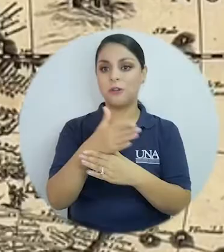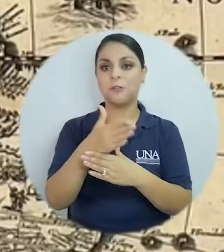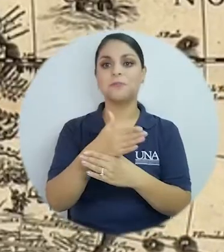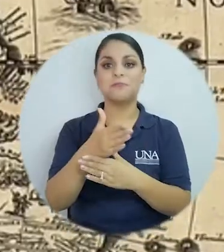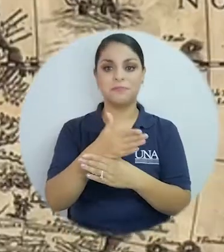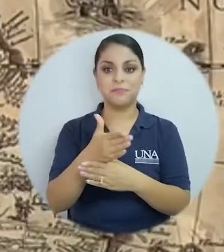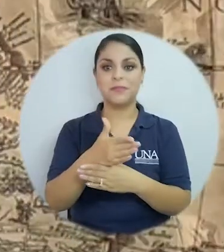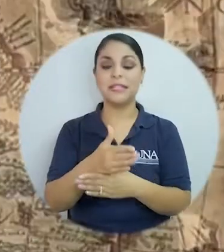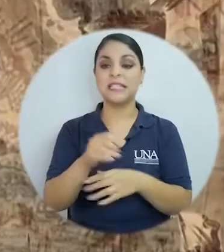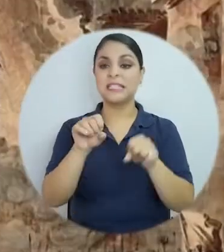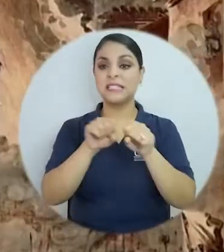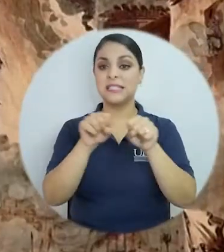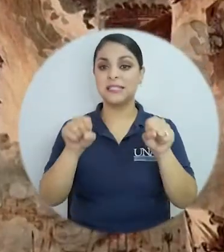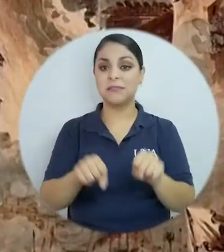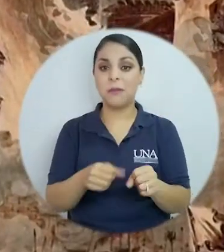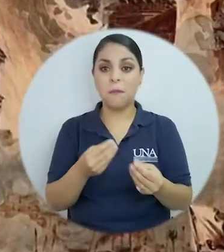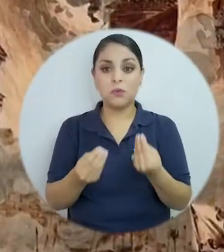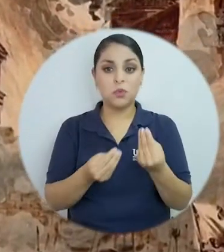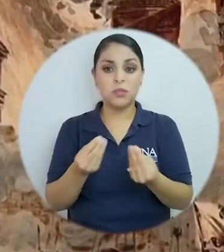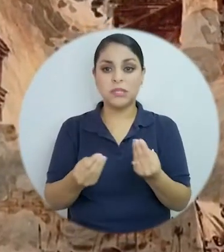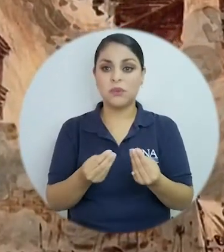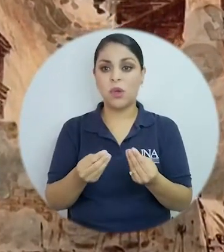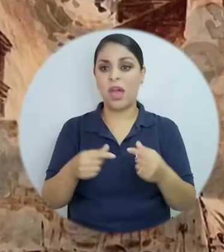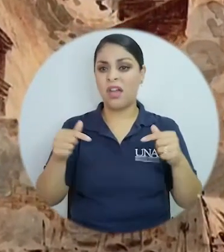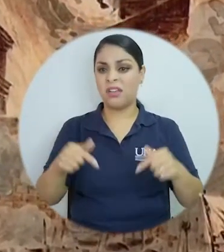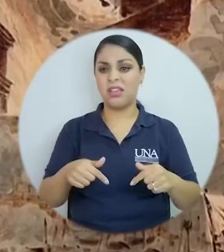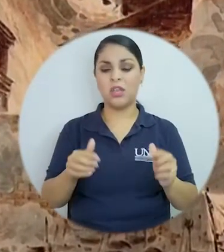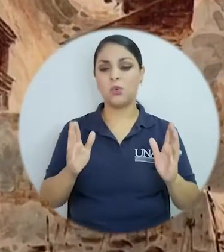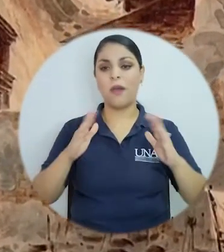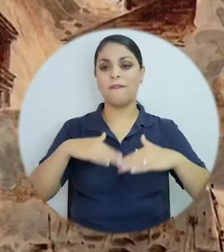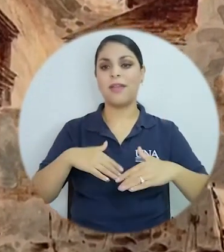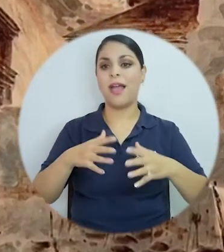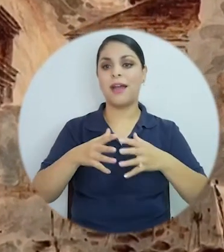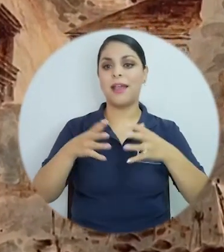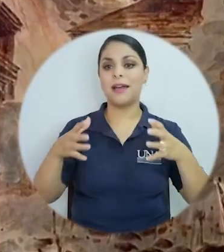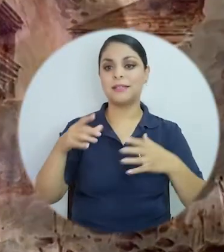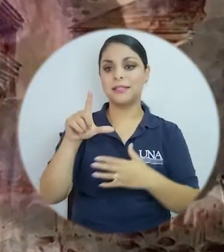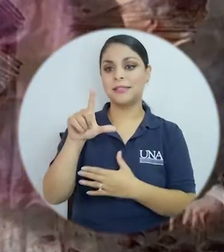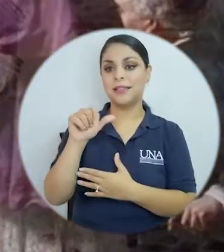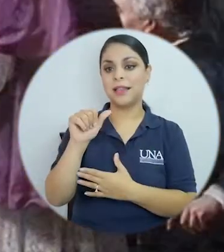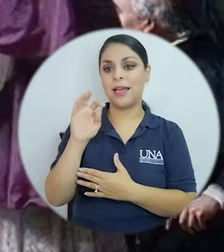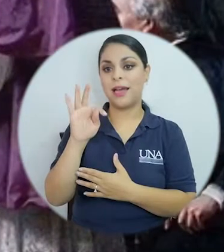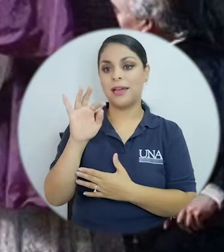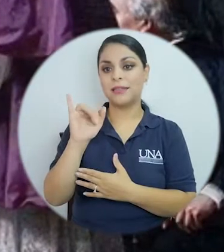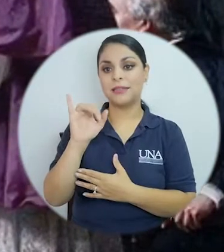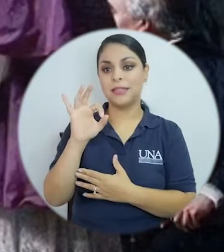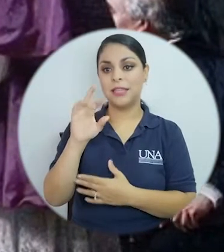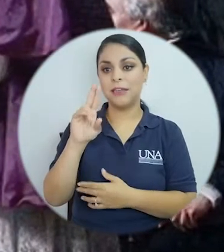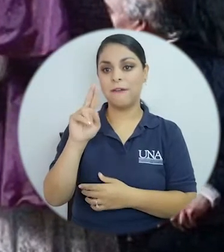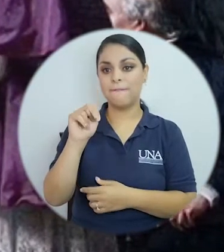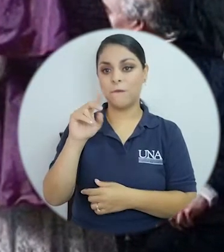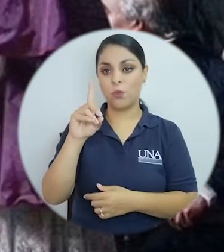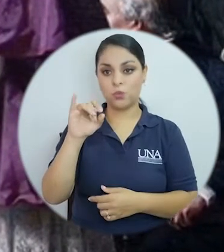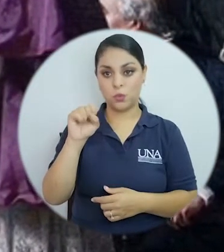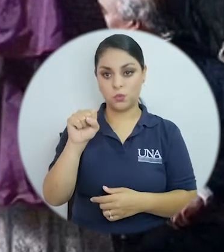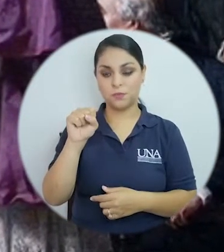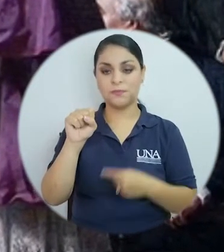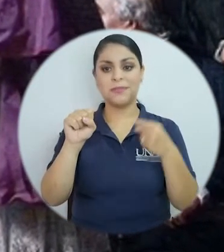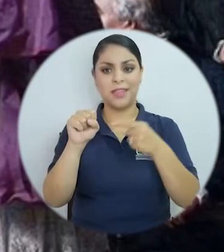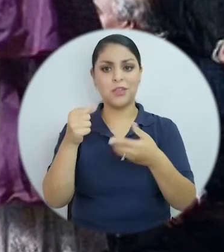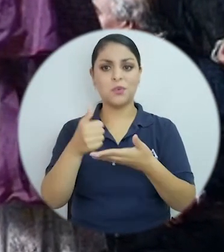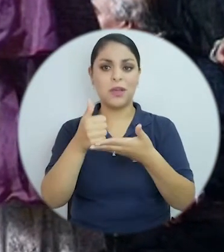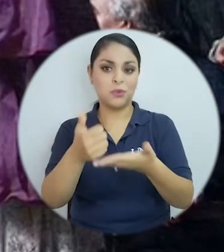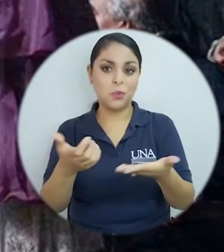una u otra manera, el sistema productivo, de que no hubieran aquí grandes latifundios, haciendas grandes, etcétera. Eso ayudó